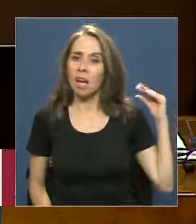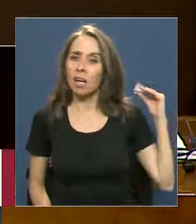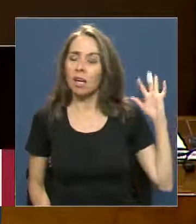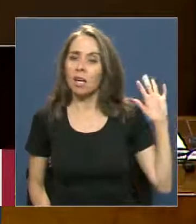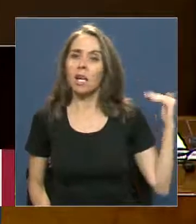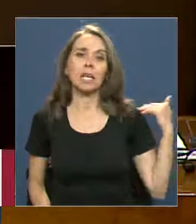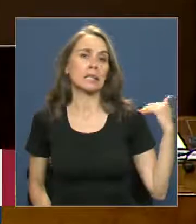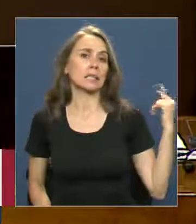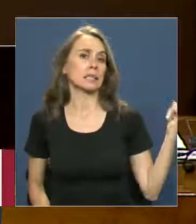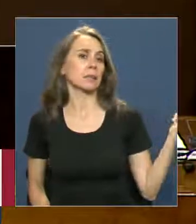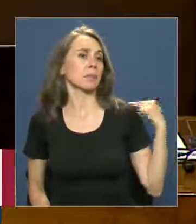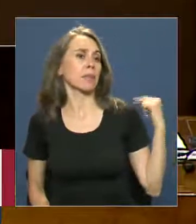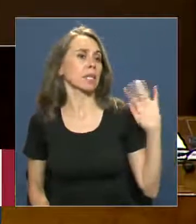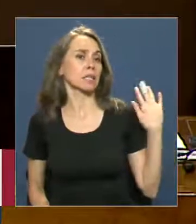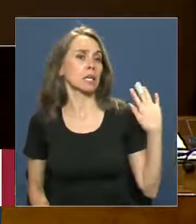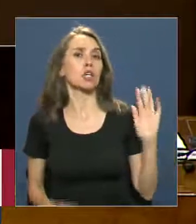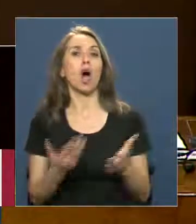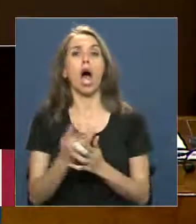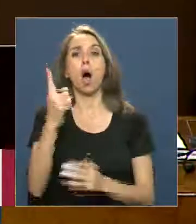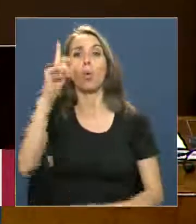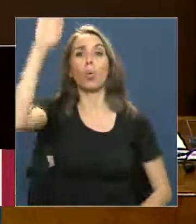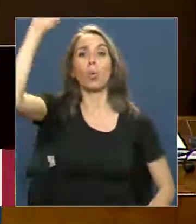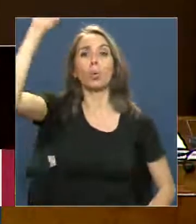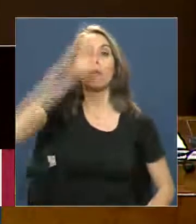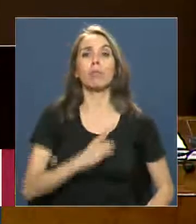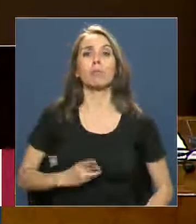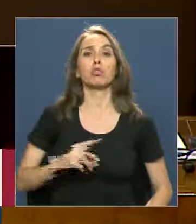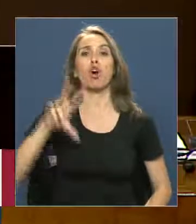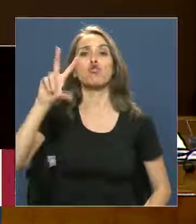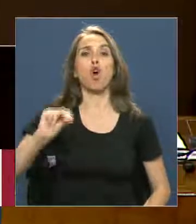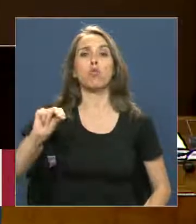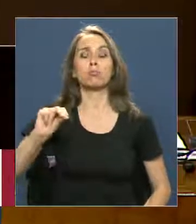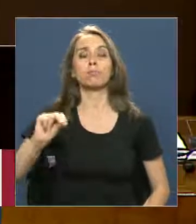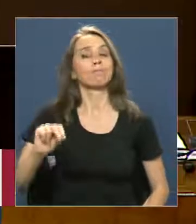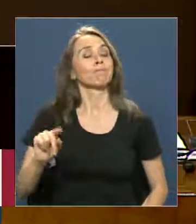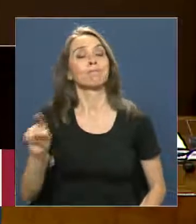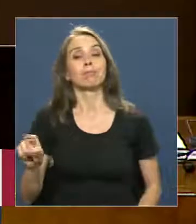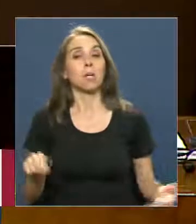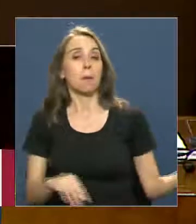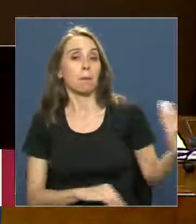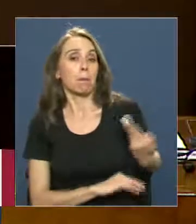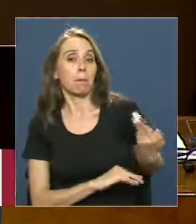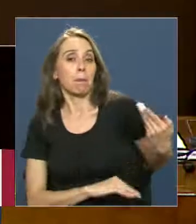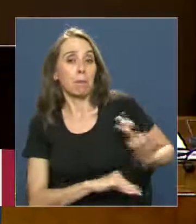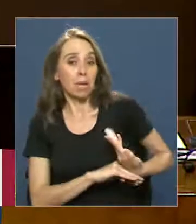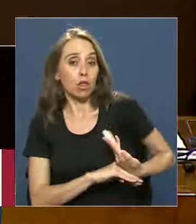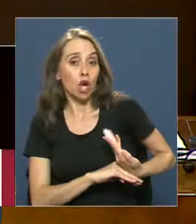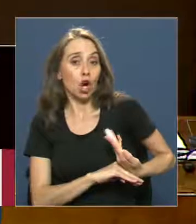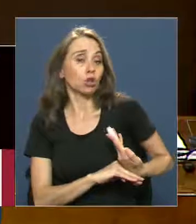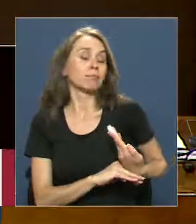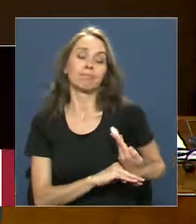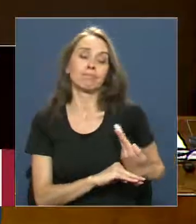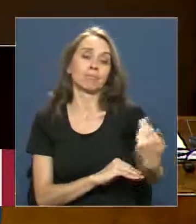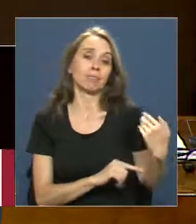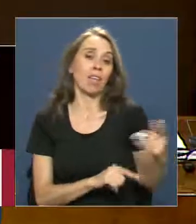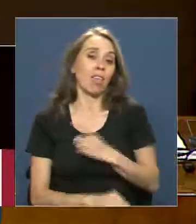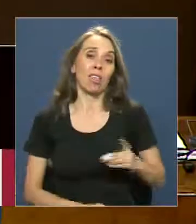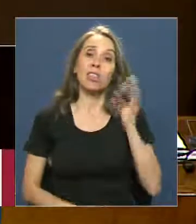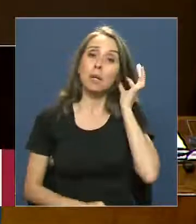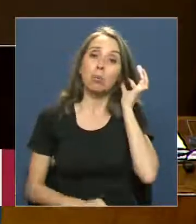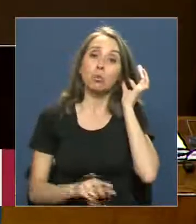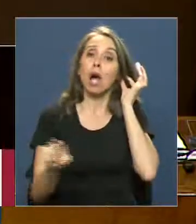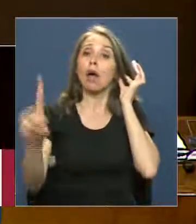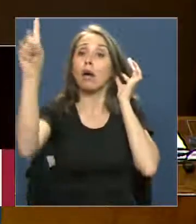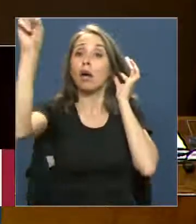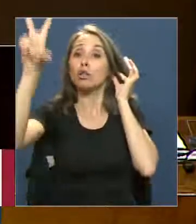Me rectifican, hay oposición a aquello, por tanto, ante la solicitud no podemos dar